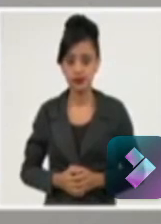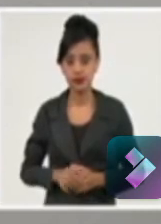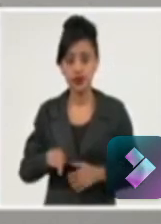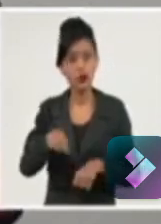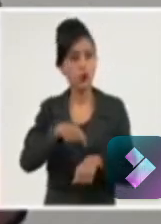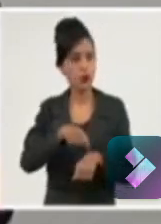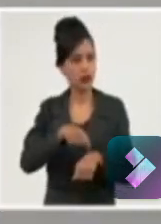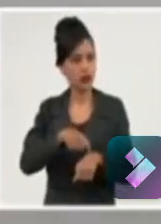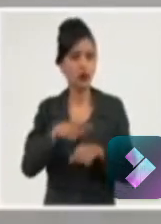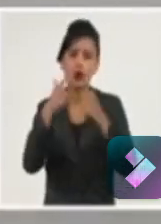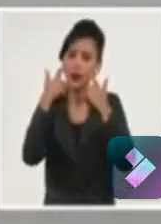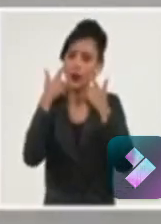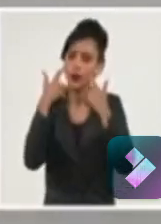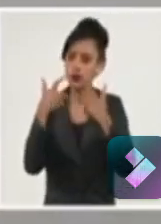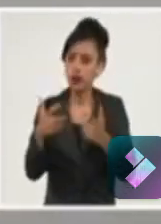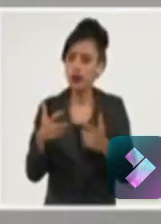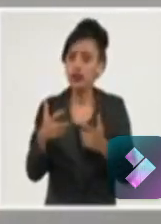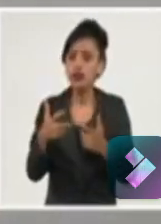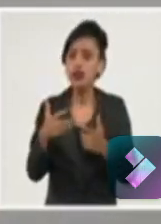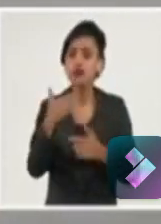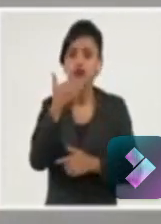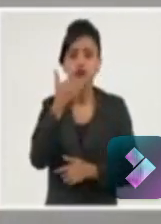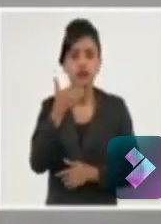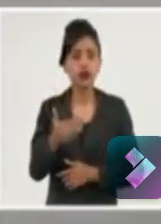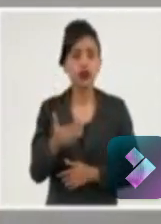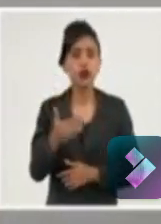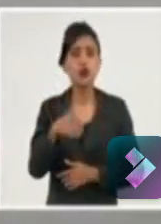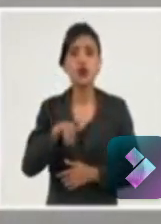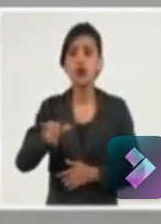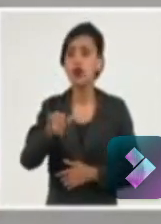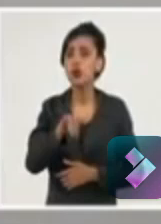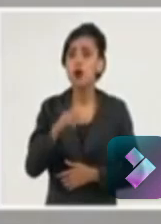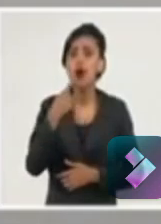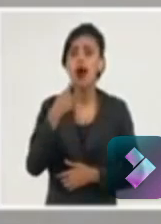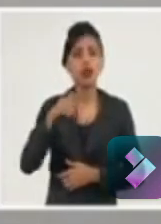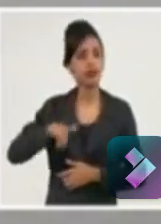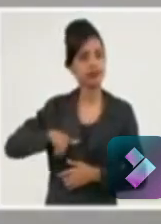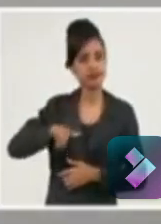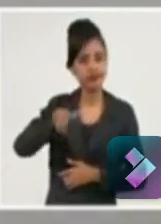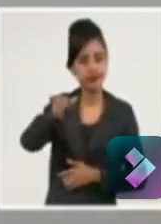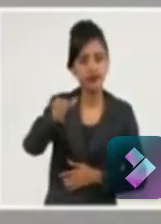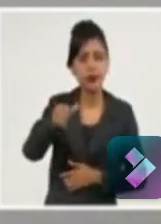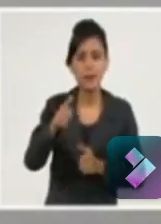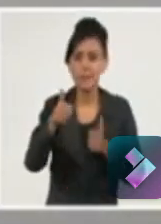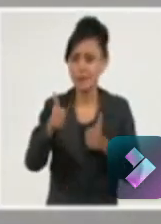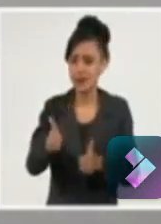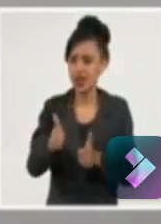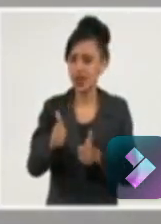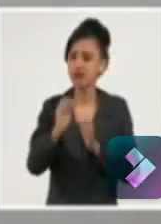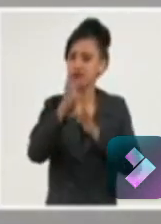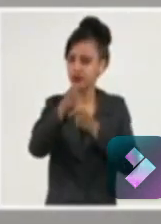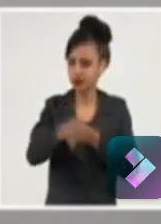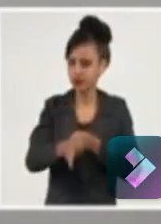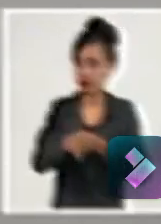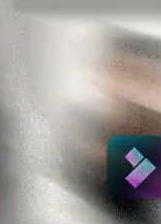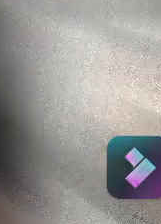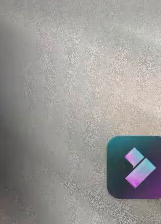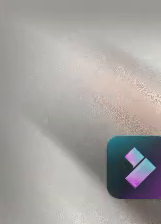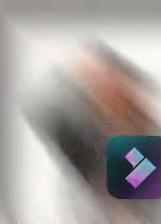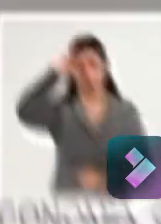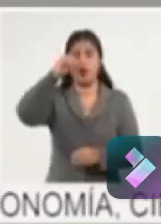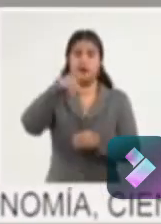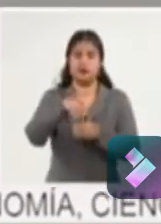que ayudó y favoreció la salida regular, ordenada, de los cubanos y las